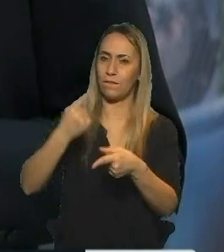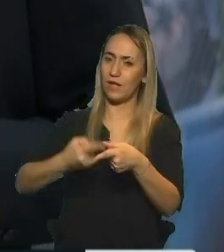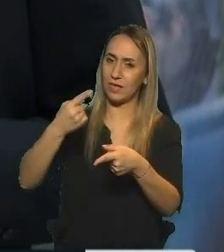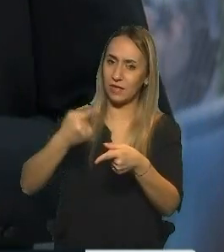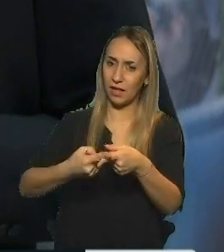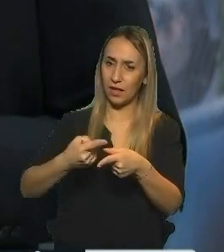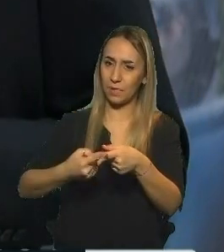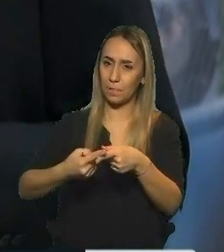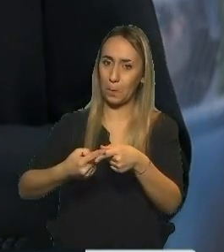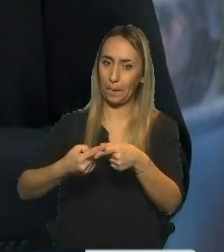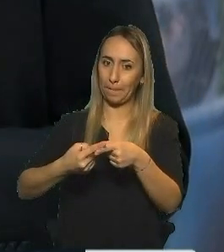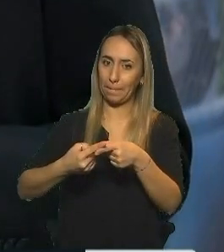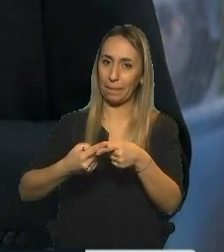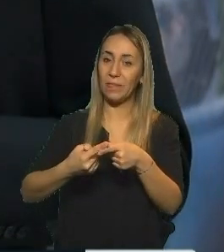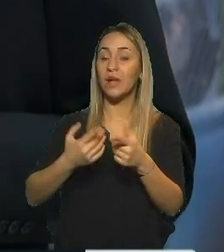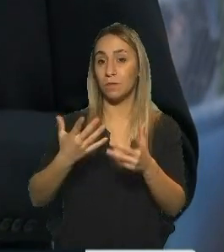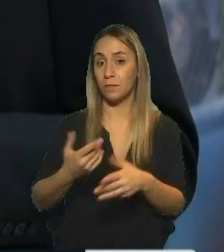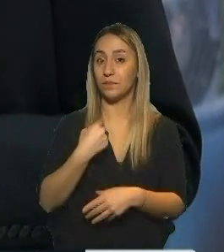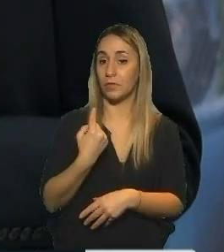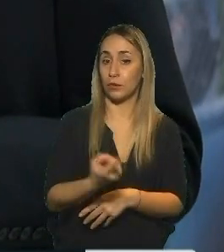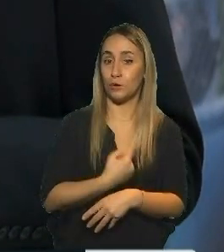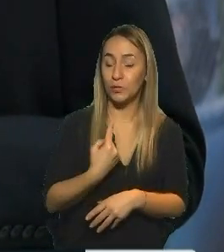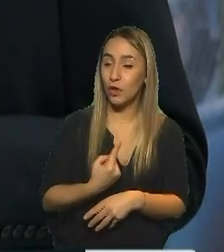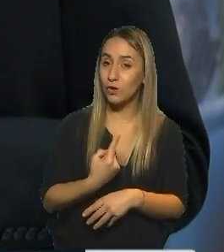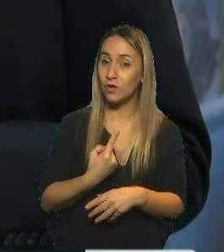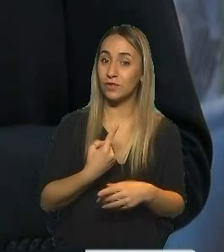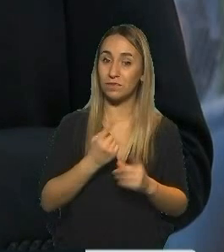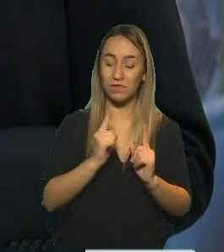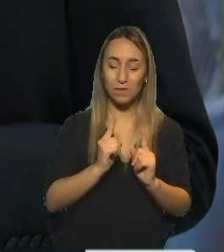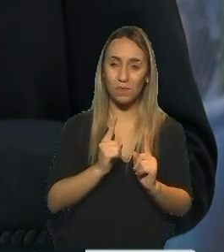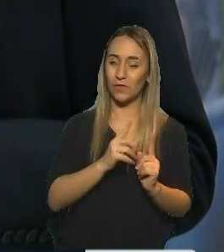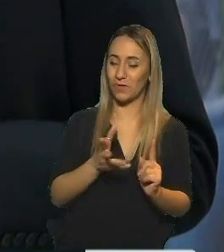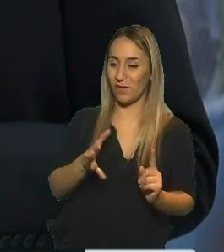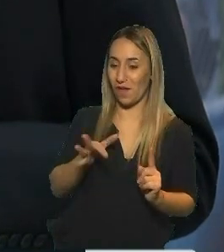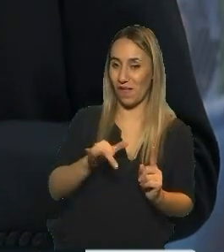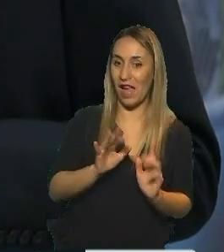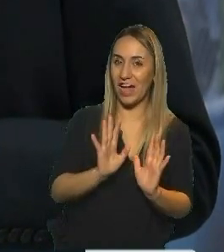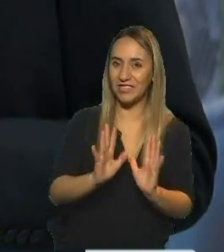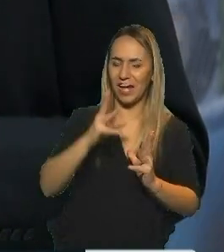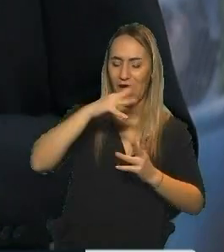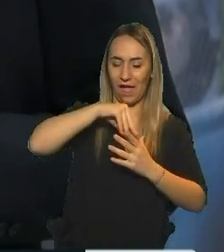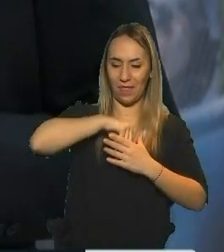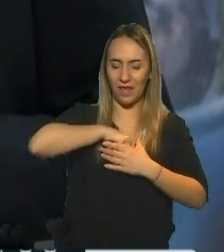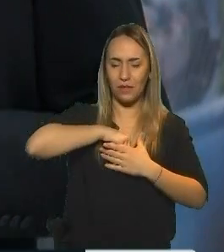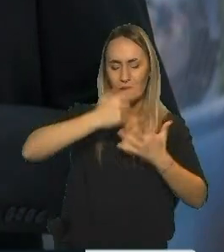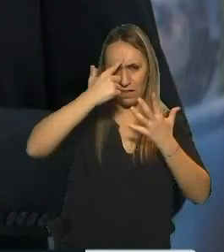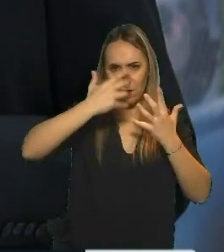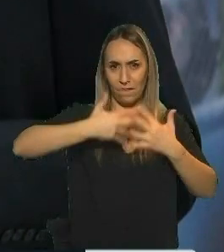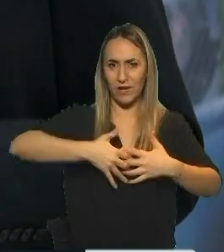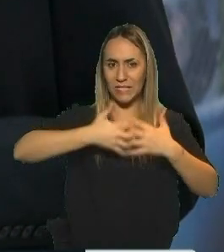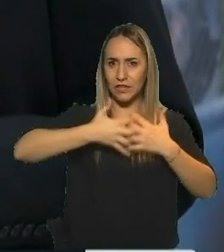festivo? Porque si nosotros realizamos ese trabajo, esa tarea interna